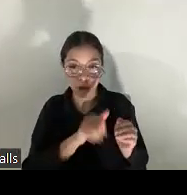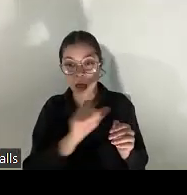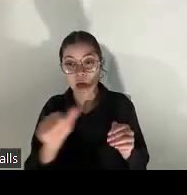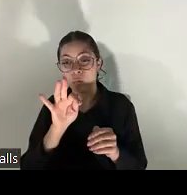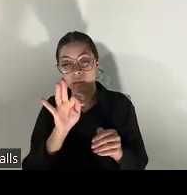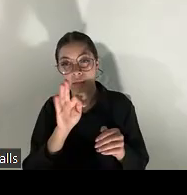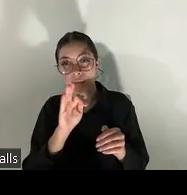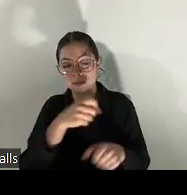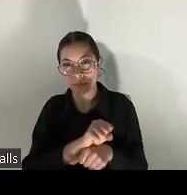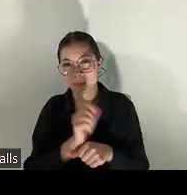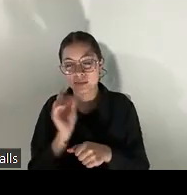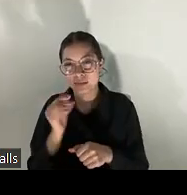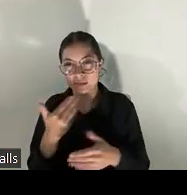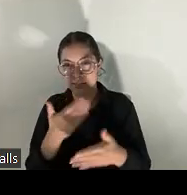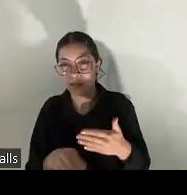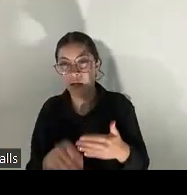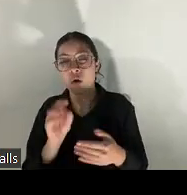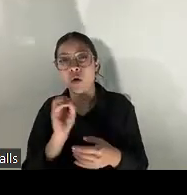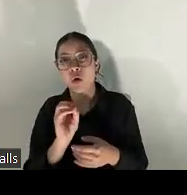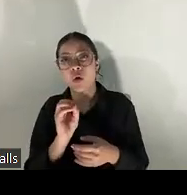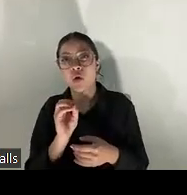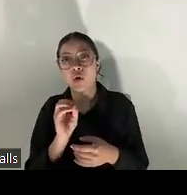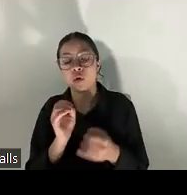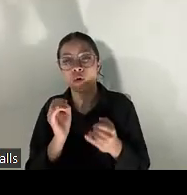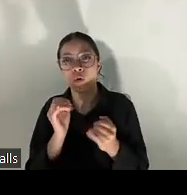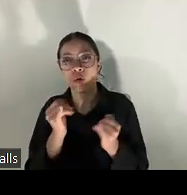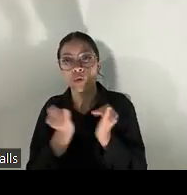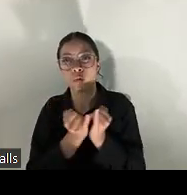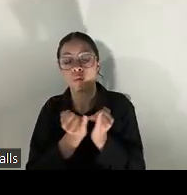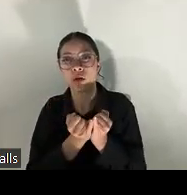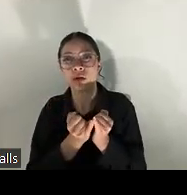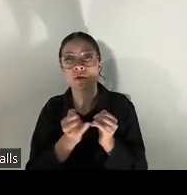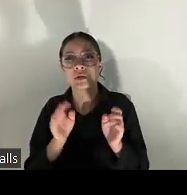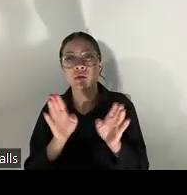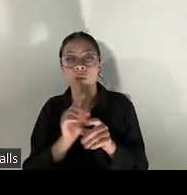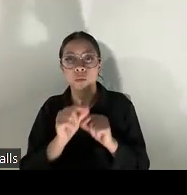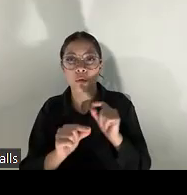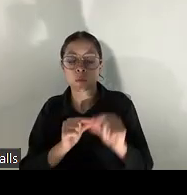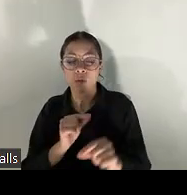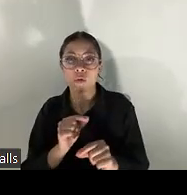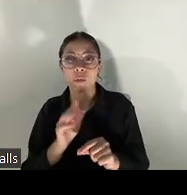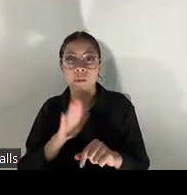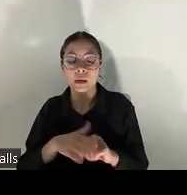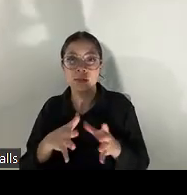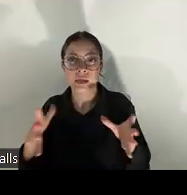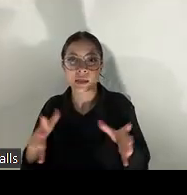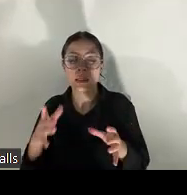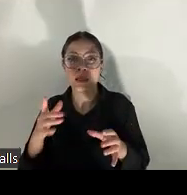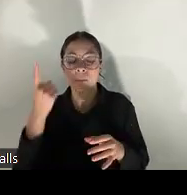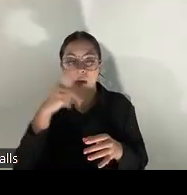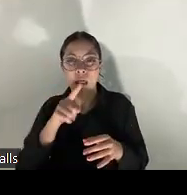semanas de gestación, por ejemplo, el ángulo talón oreja en 90 grados, o cómo poquito a poquito se van ampliando al ir disminuyendo el